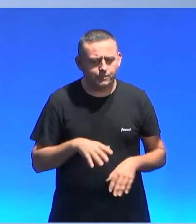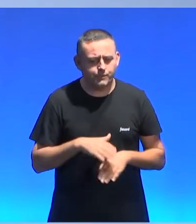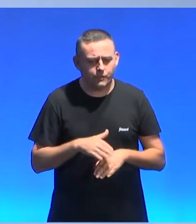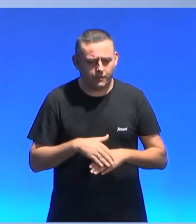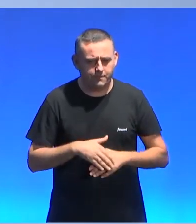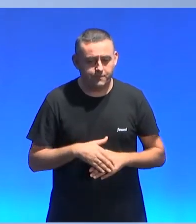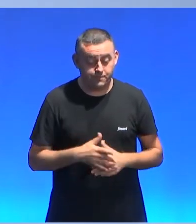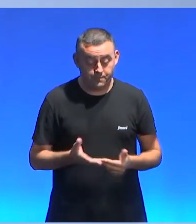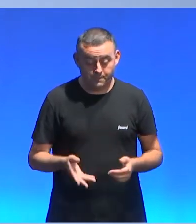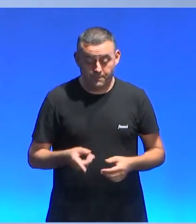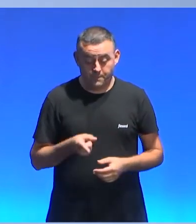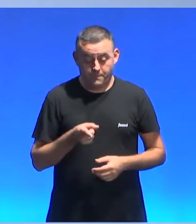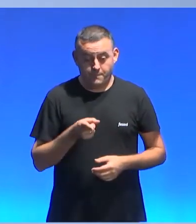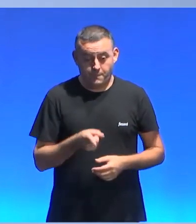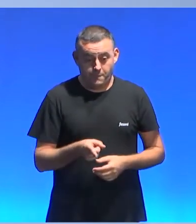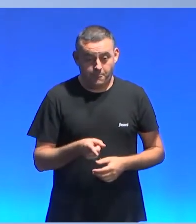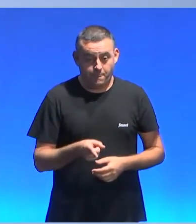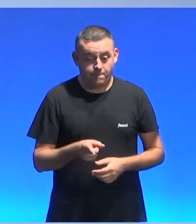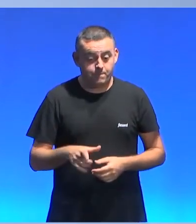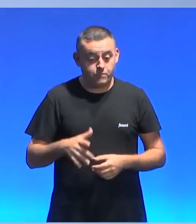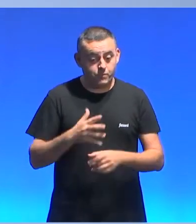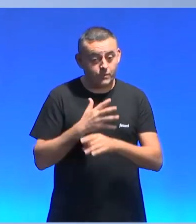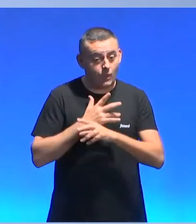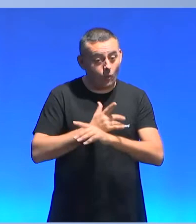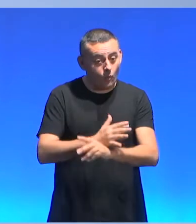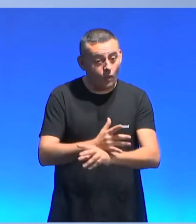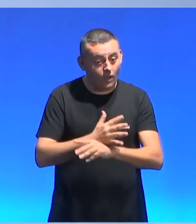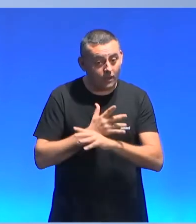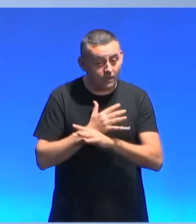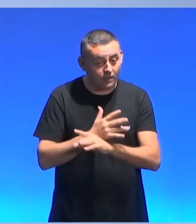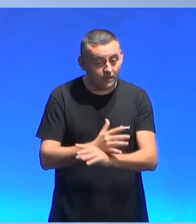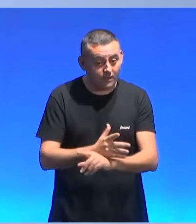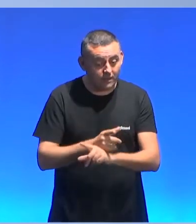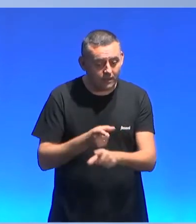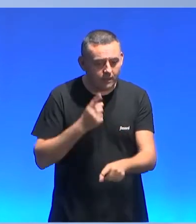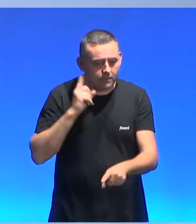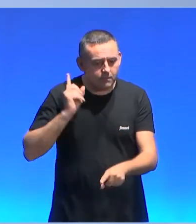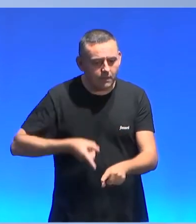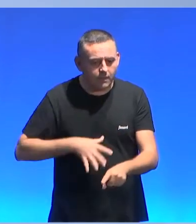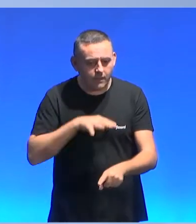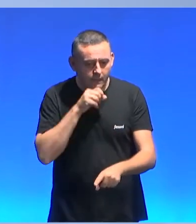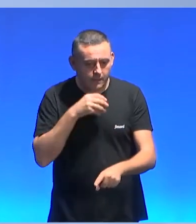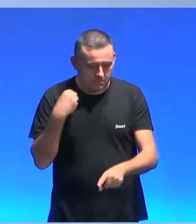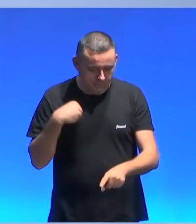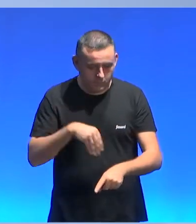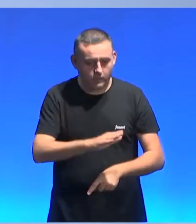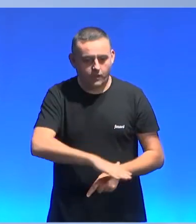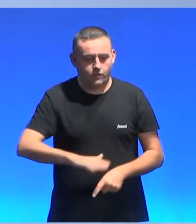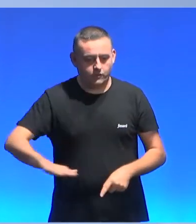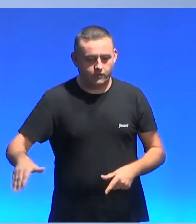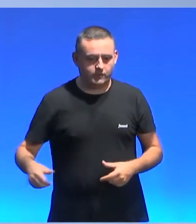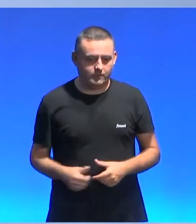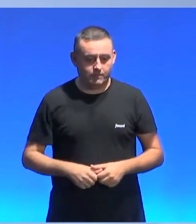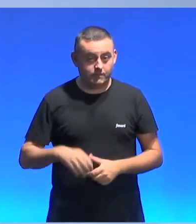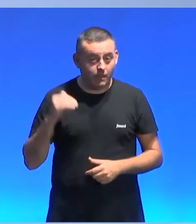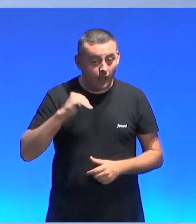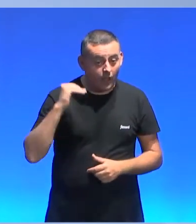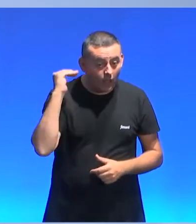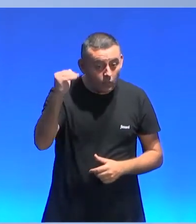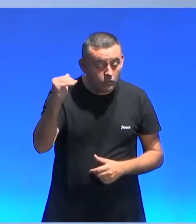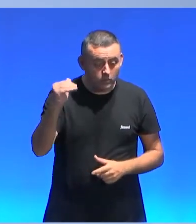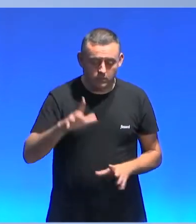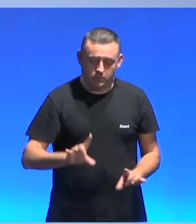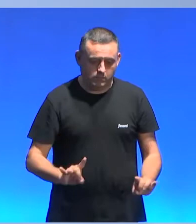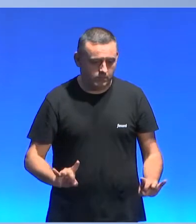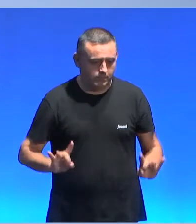que considerarlo una competencia exclusiva de los niños, en la cual los adultos no tienen que